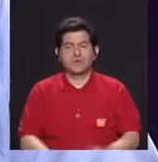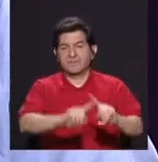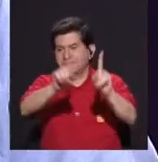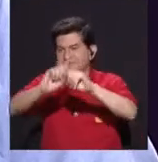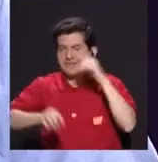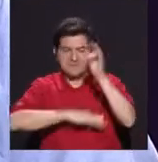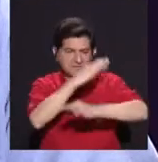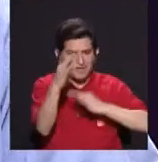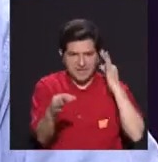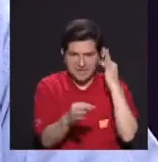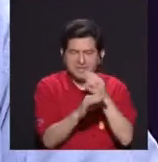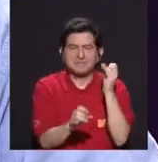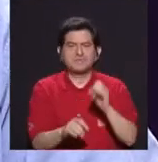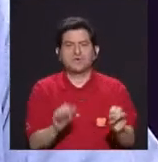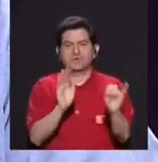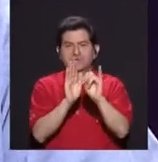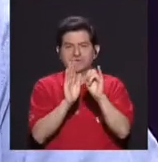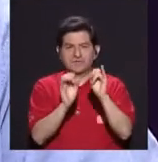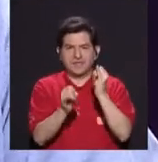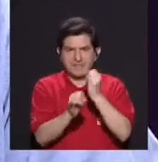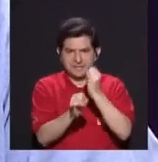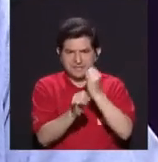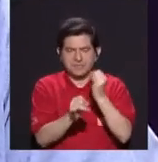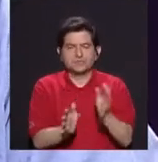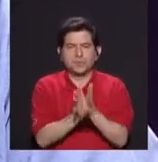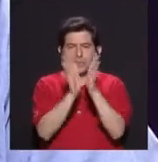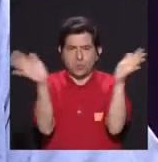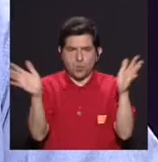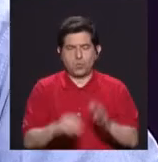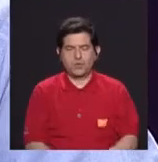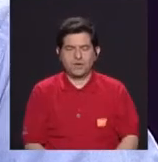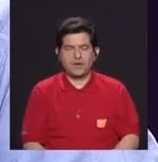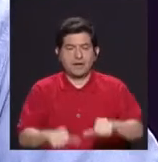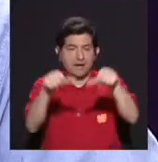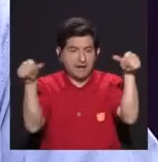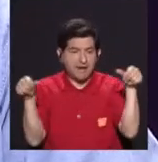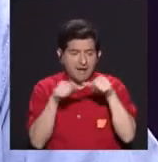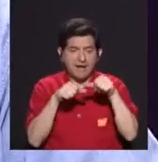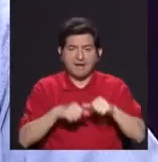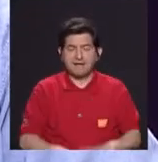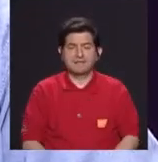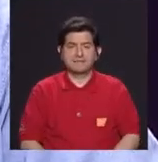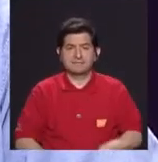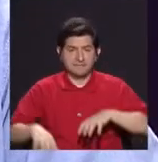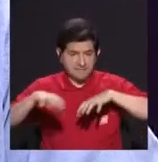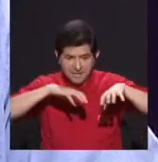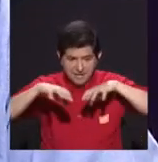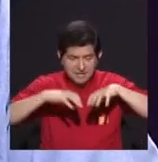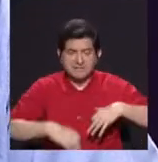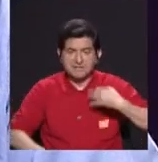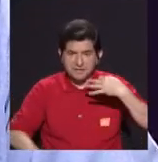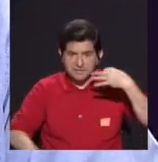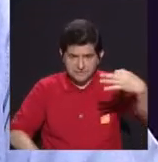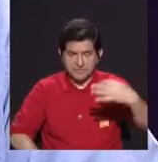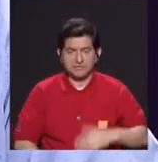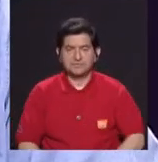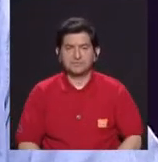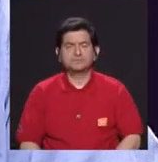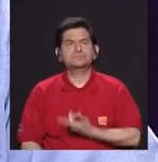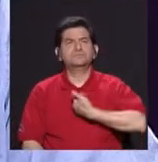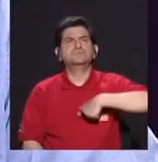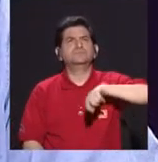diversas tipos de instituciones públicas desde el ámbito cotidiano en ocasiones creo que hemos hecho